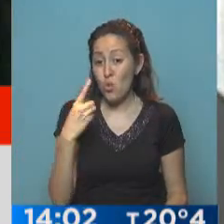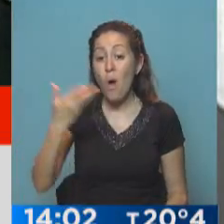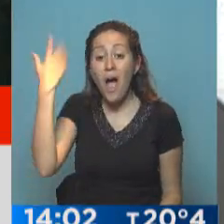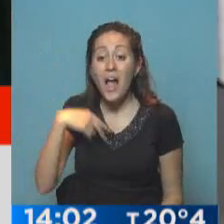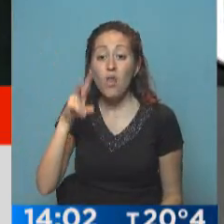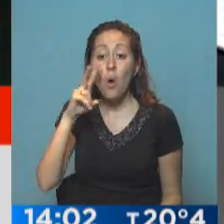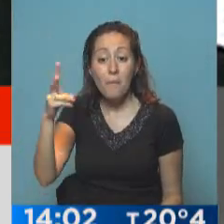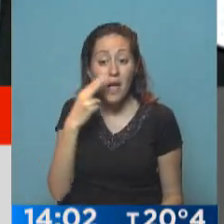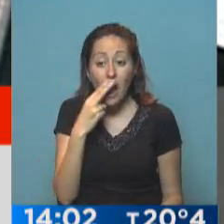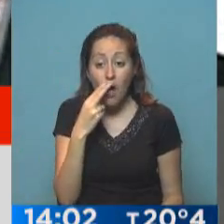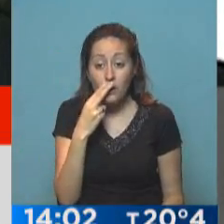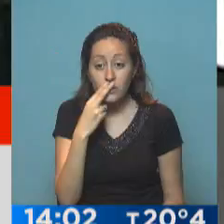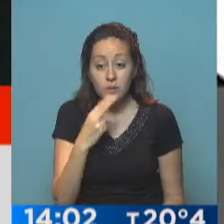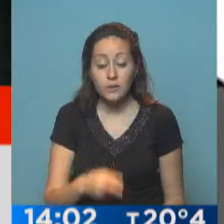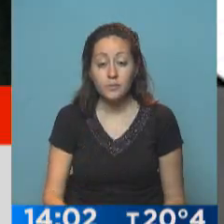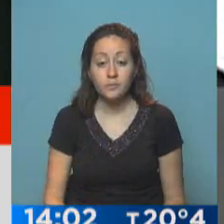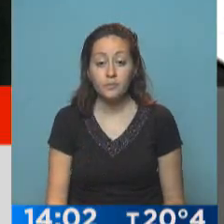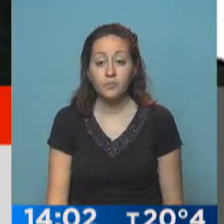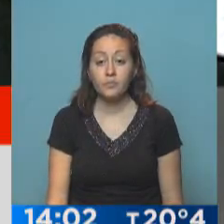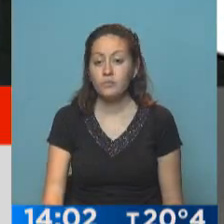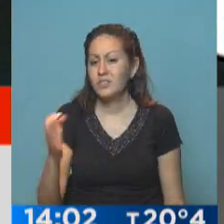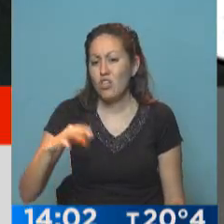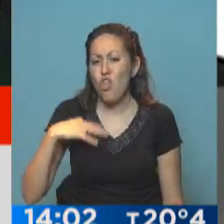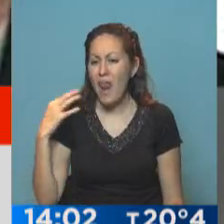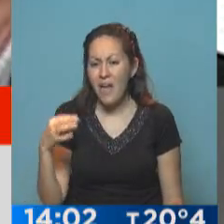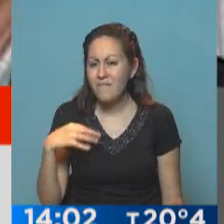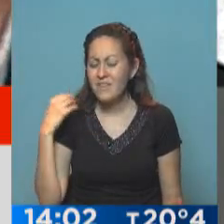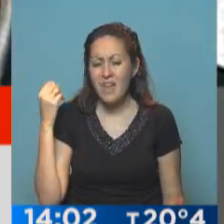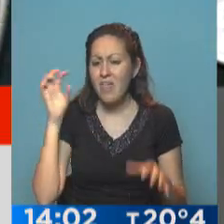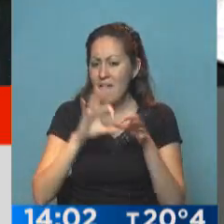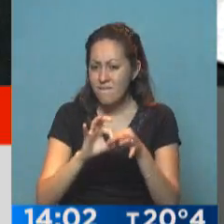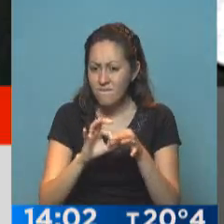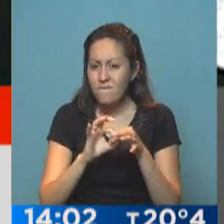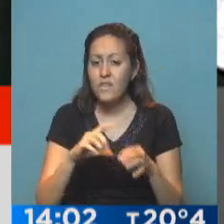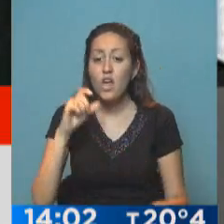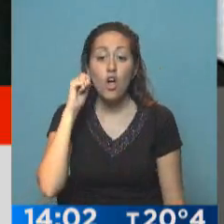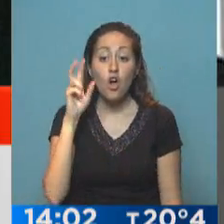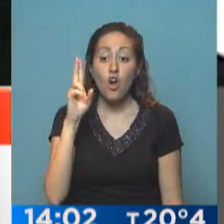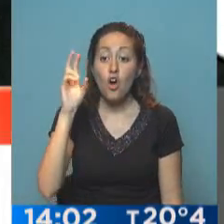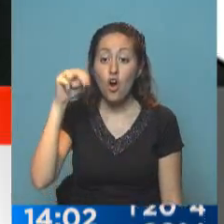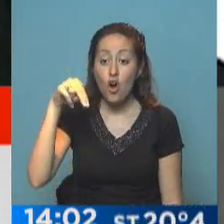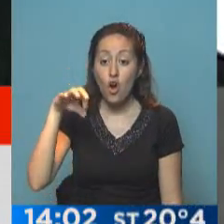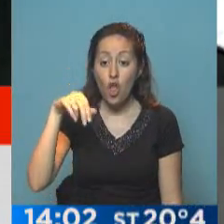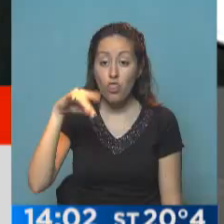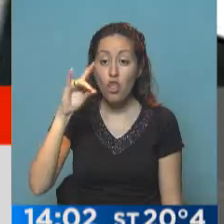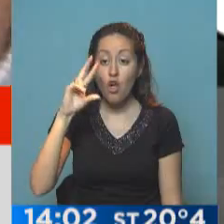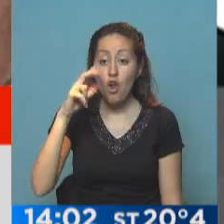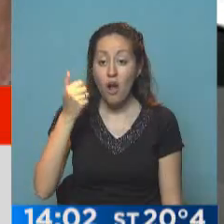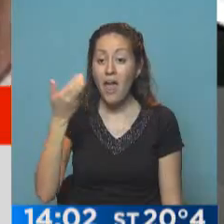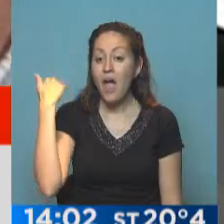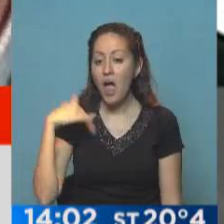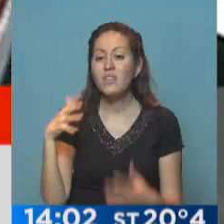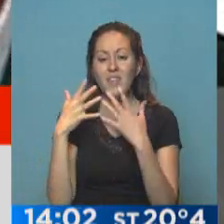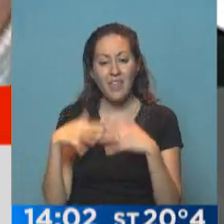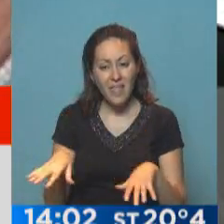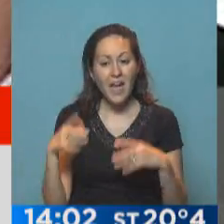2011, ligado de toda la vida con Julio Humberto Grondona. Había dejado la Asociación del Fútbol